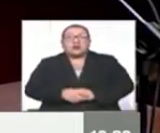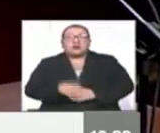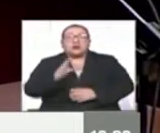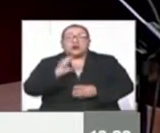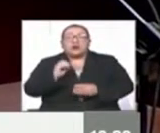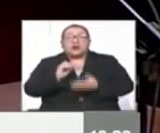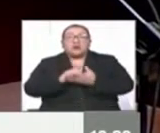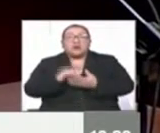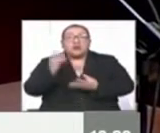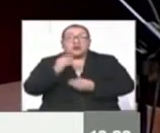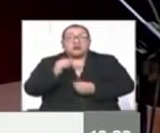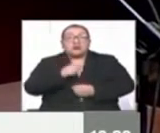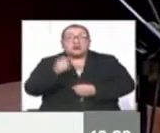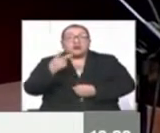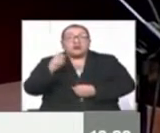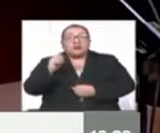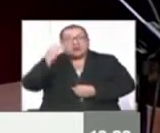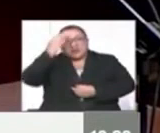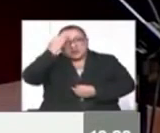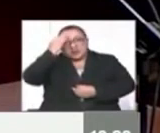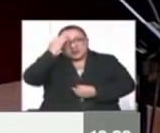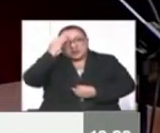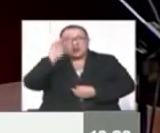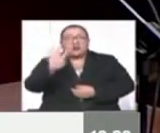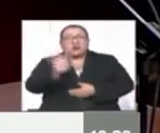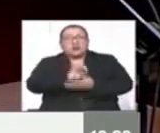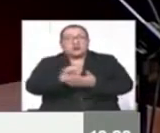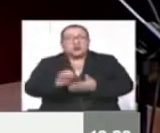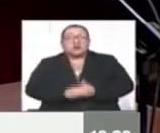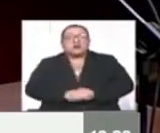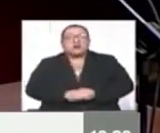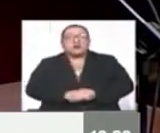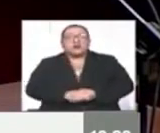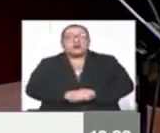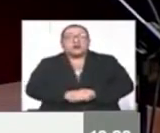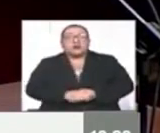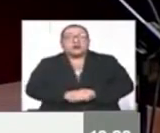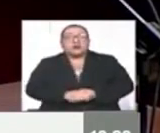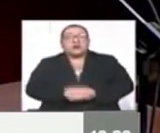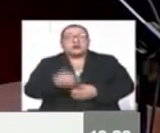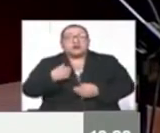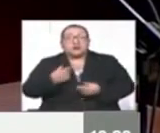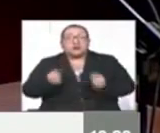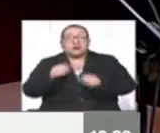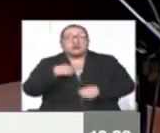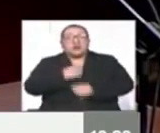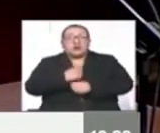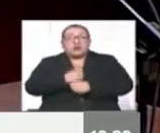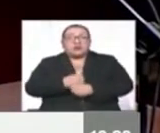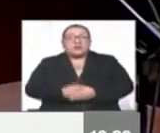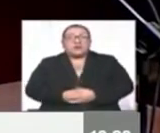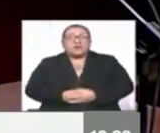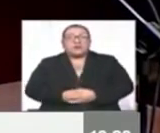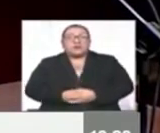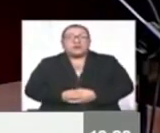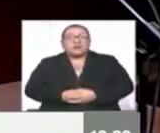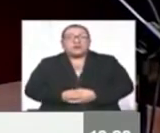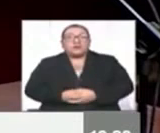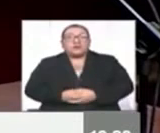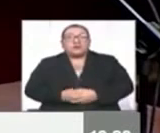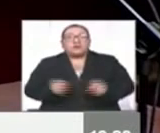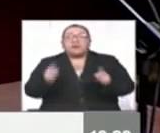sanción 120 días 4 meses estoy suspendida de mis funciones por los